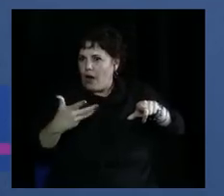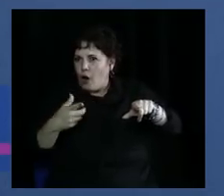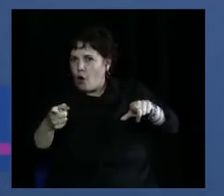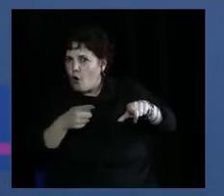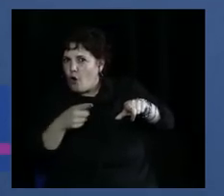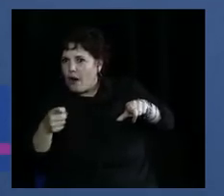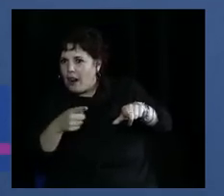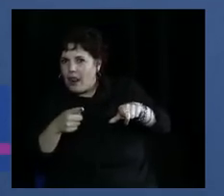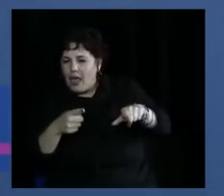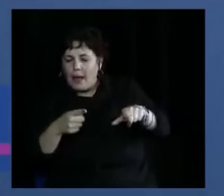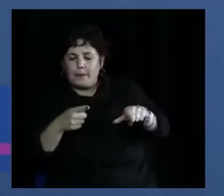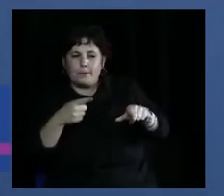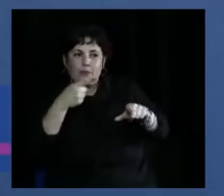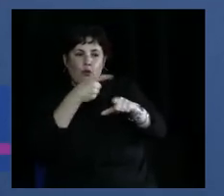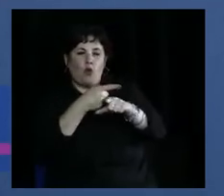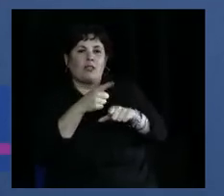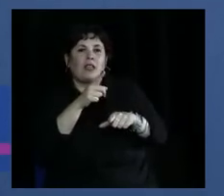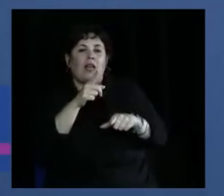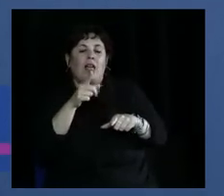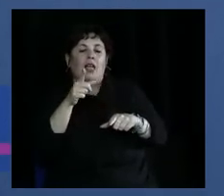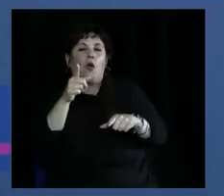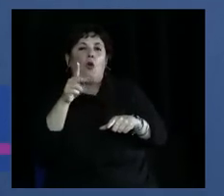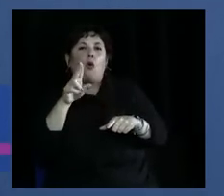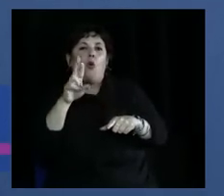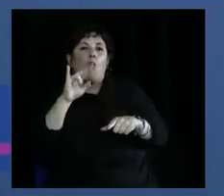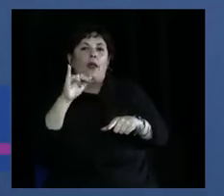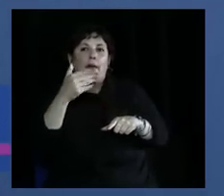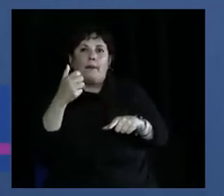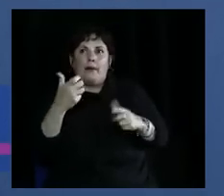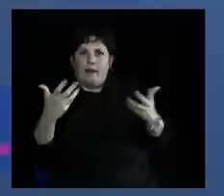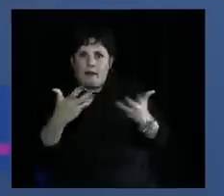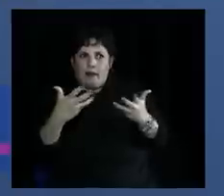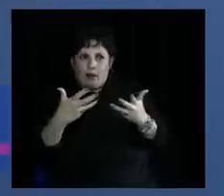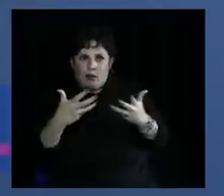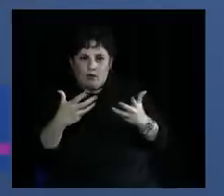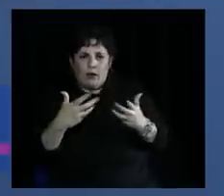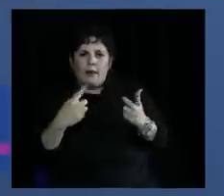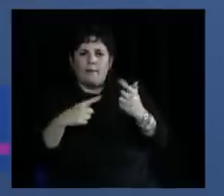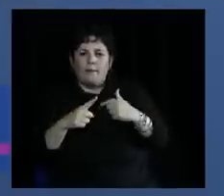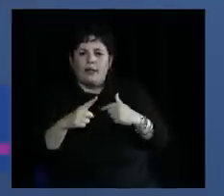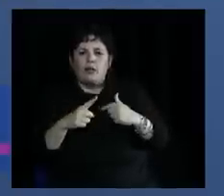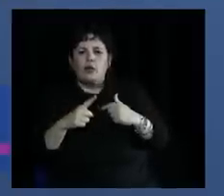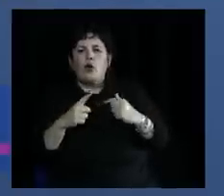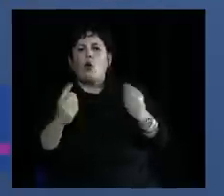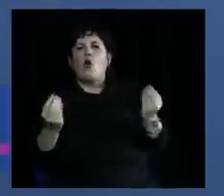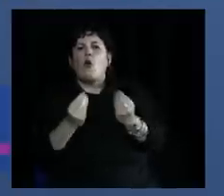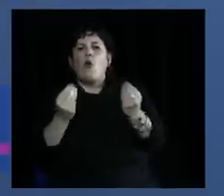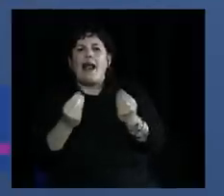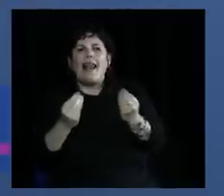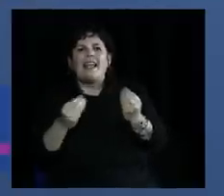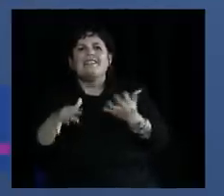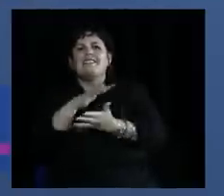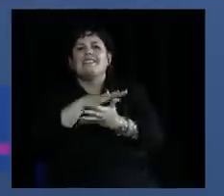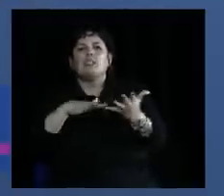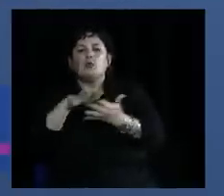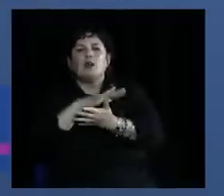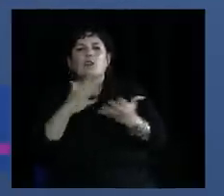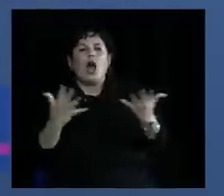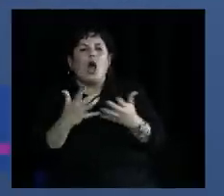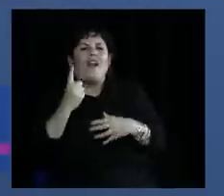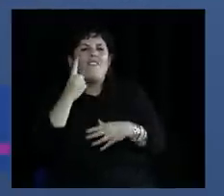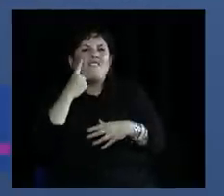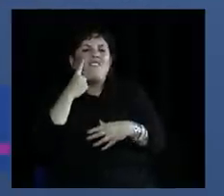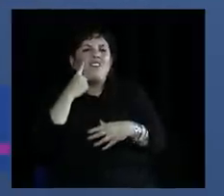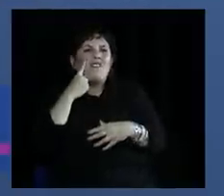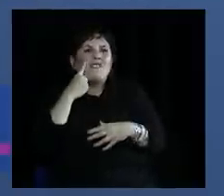judicial sobre Álvaro Uribe con los episodios que en este momento están sucediendo. Pero, ¿cuál es la situación que está viviendo en este